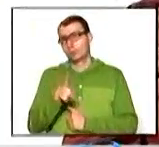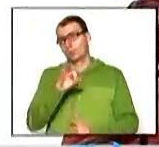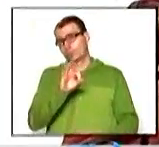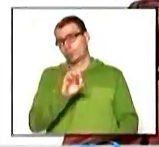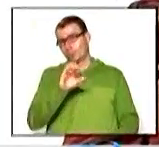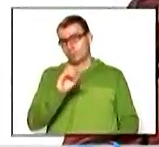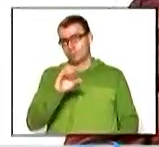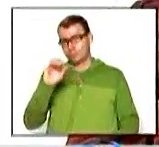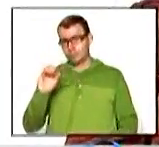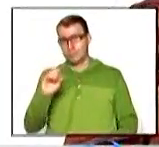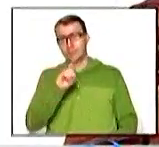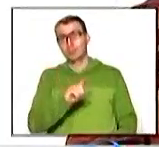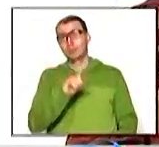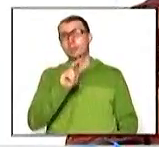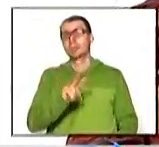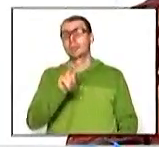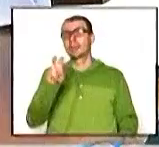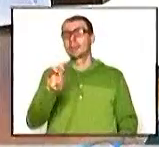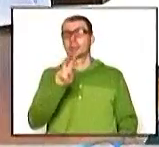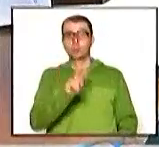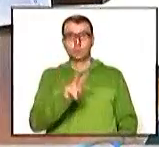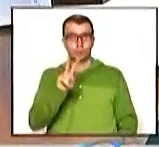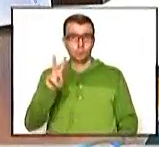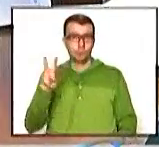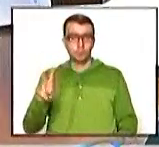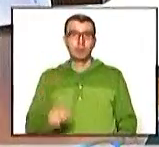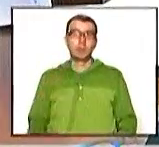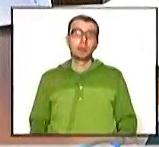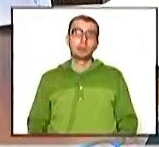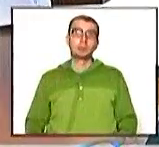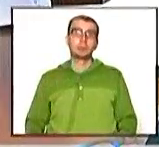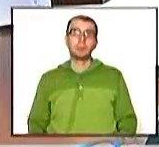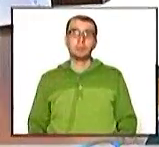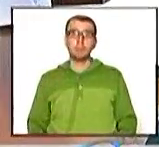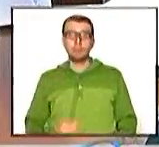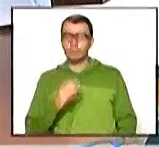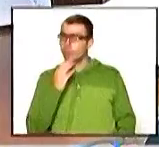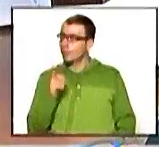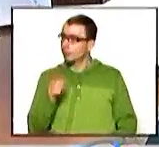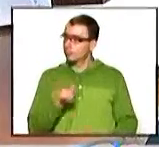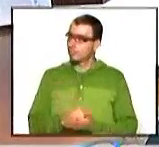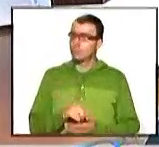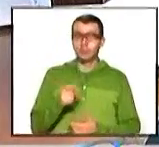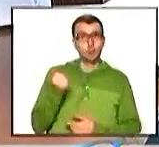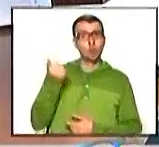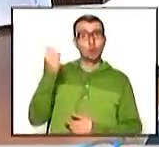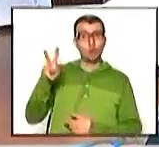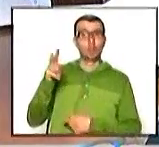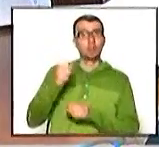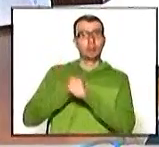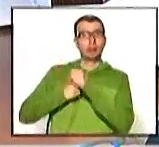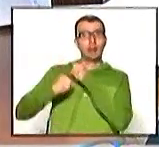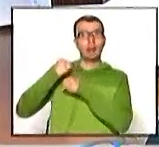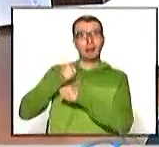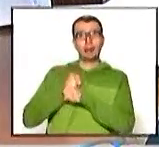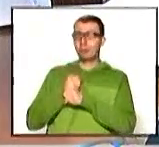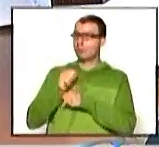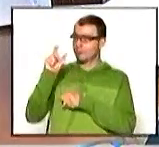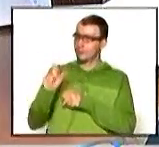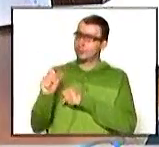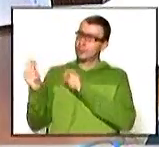018000-127-222. Viene próximamente Alberto Ronald Morales, que se fue hace 12 años, me decía él. Hoy hablé con